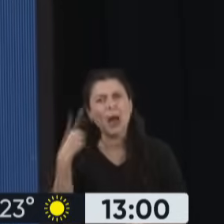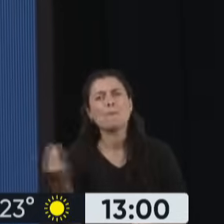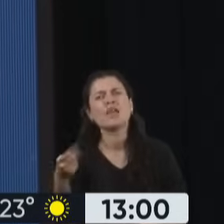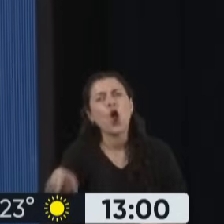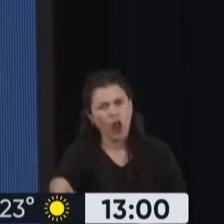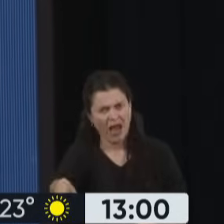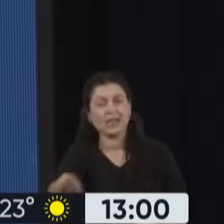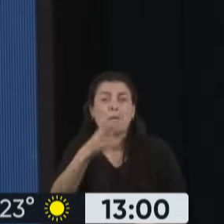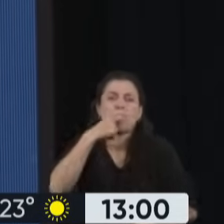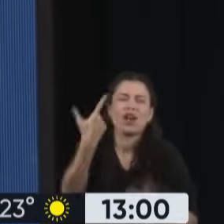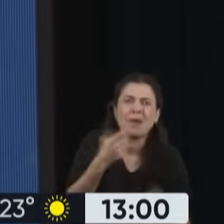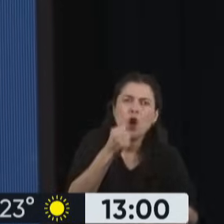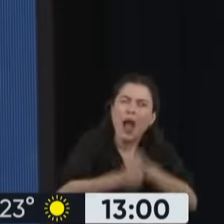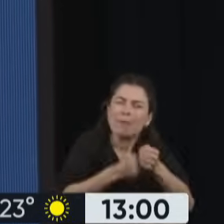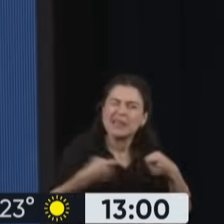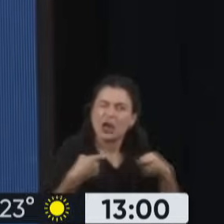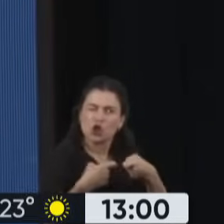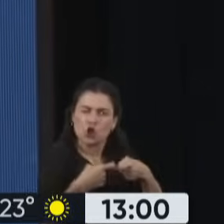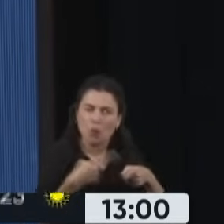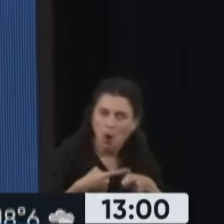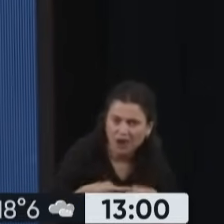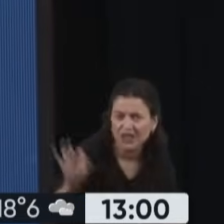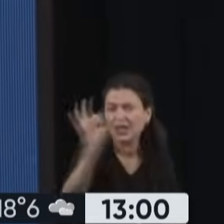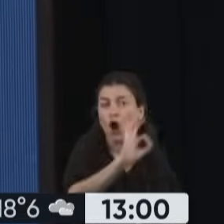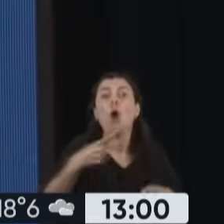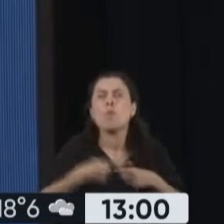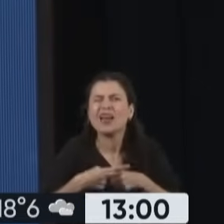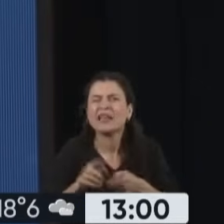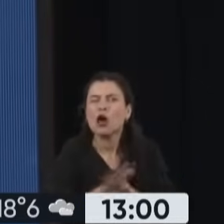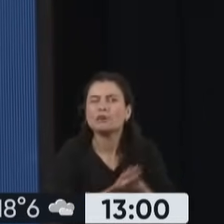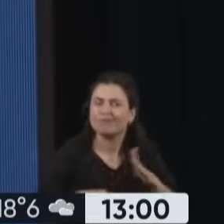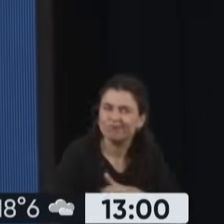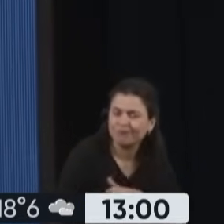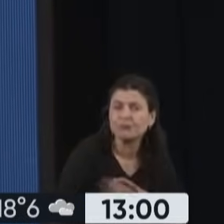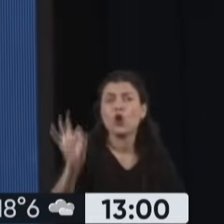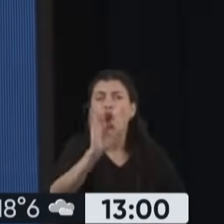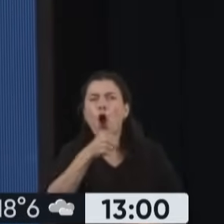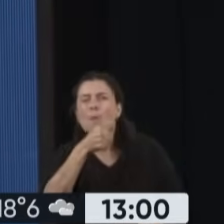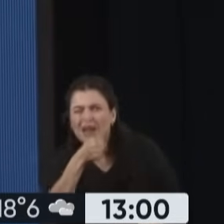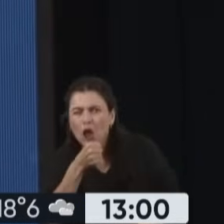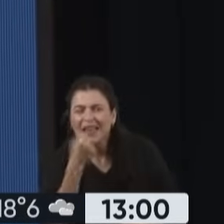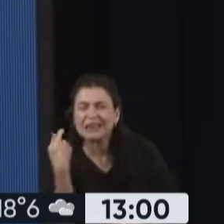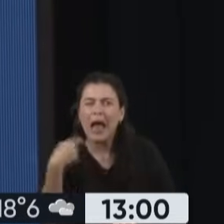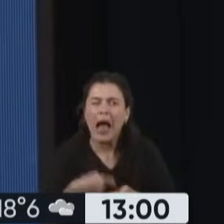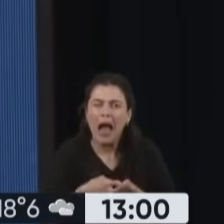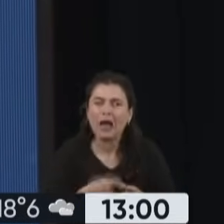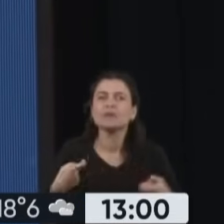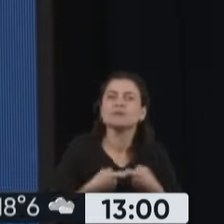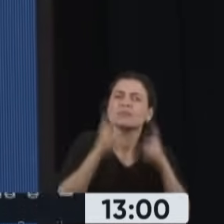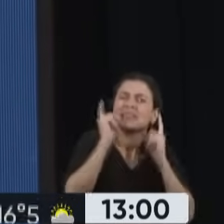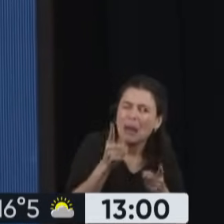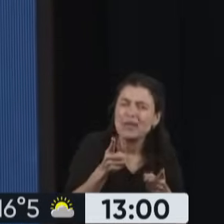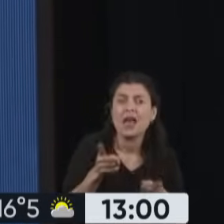los empresarios prebendarios, ya sean los políticos corruptos, ya sean los periodistas ensobrados, ya sean